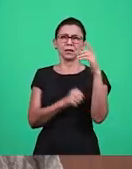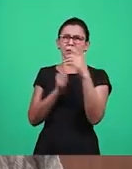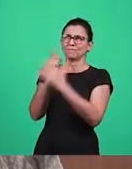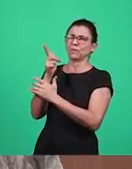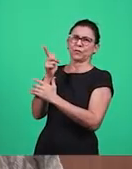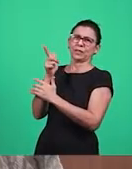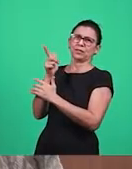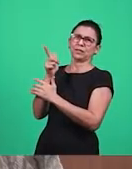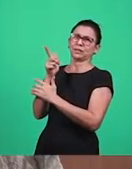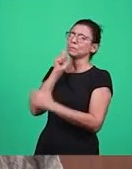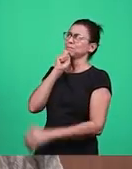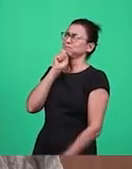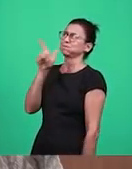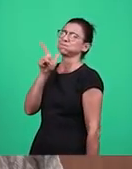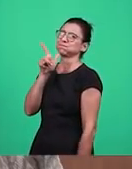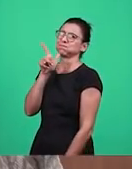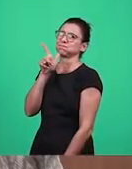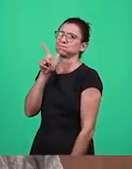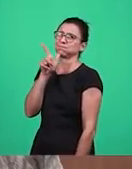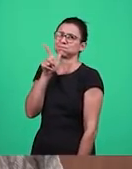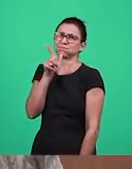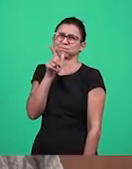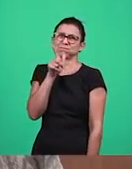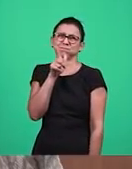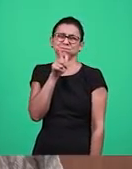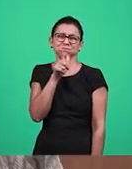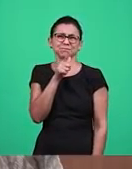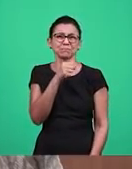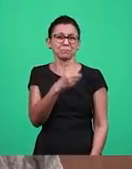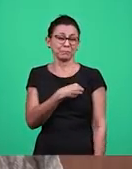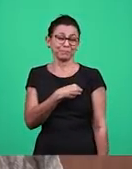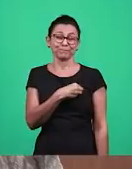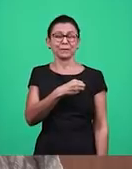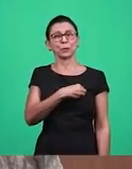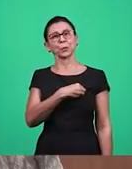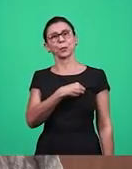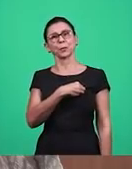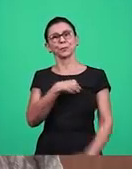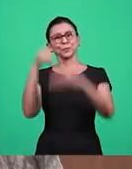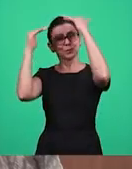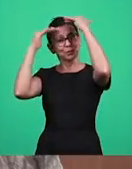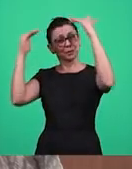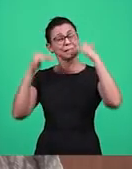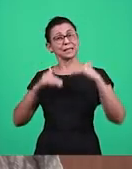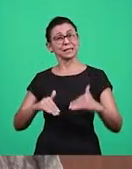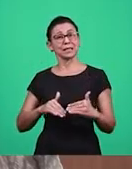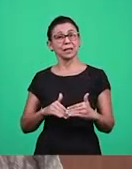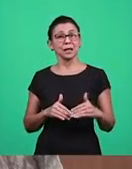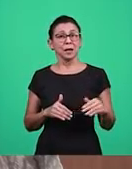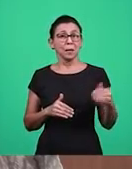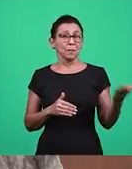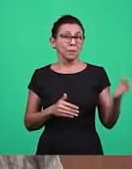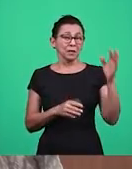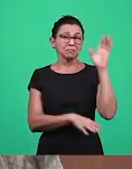ofendió a Dios. Y la palabra de Dios dice, lo que hizo David fue pecado. Solo que David